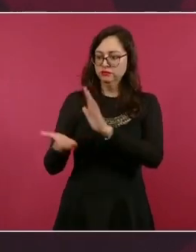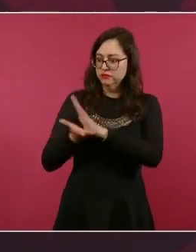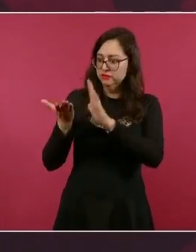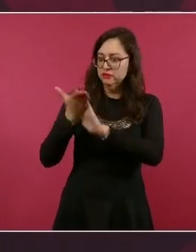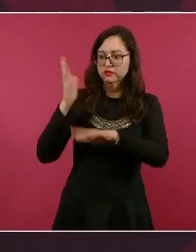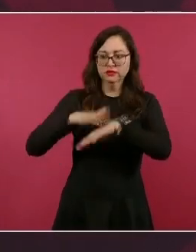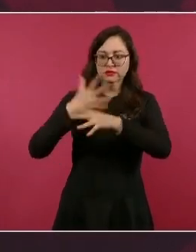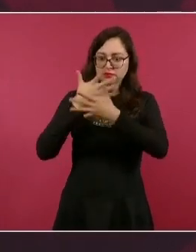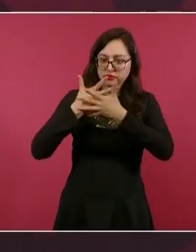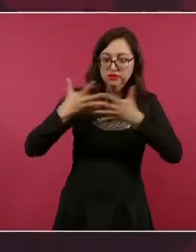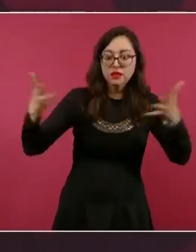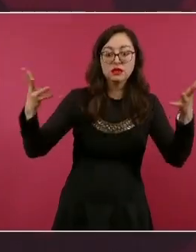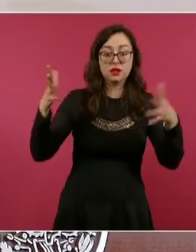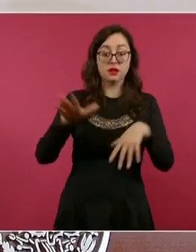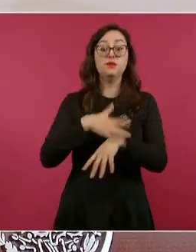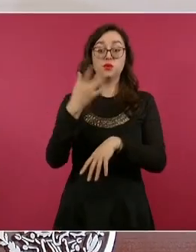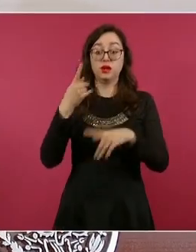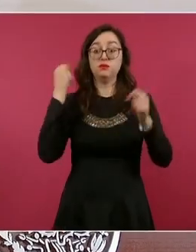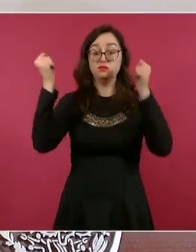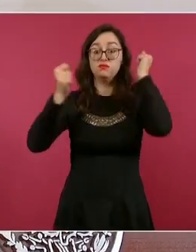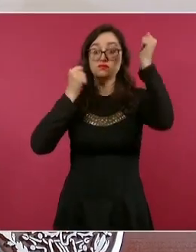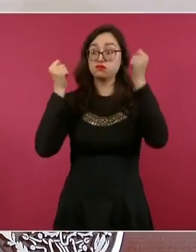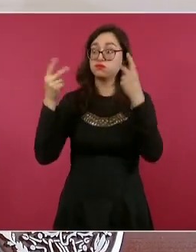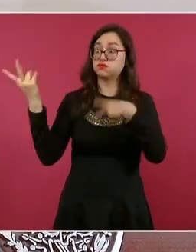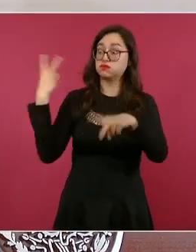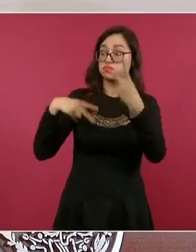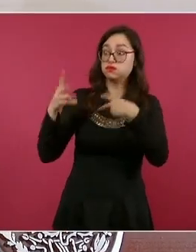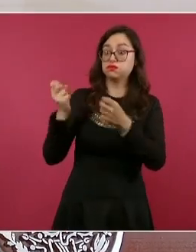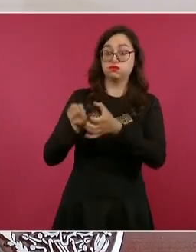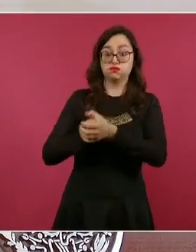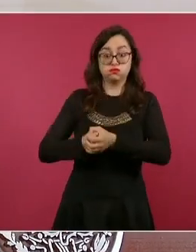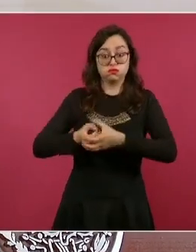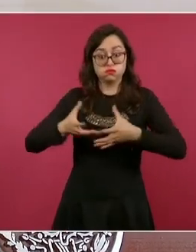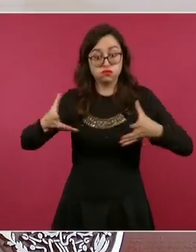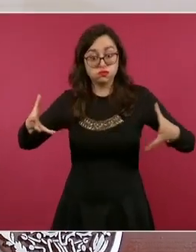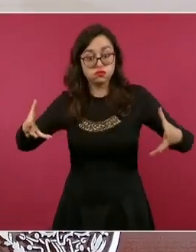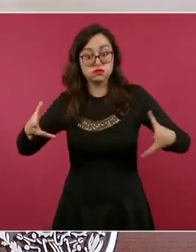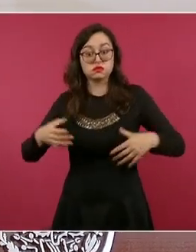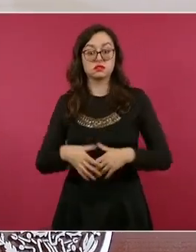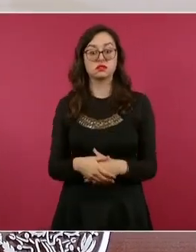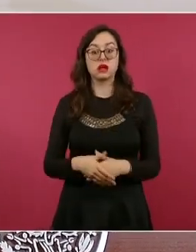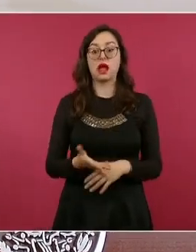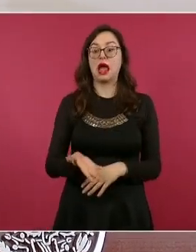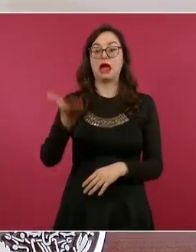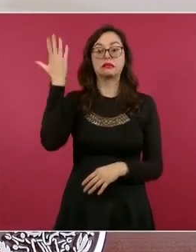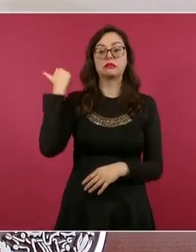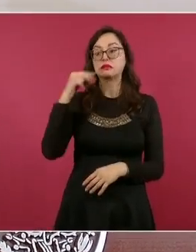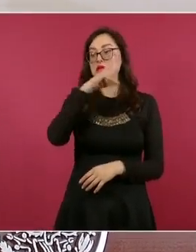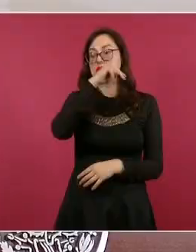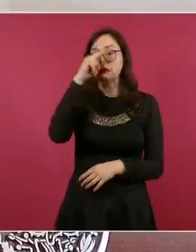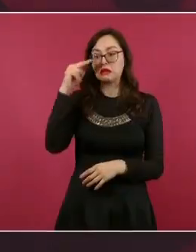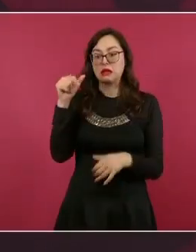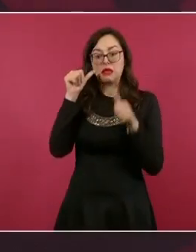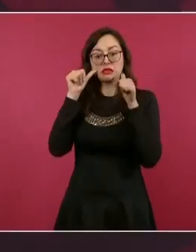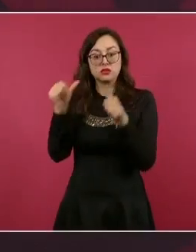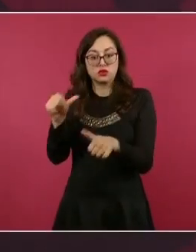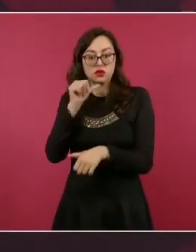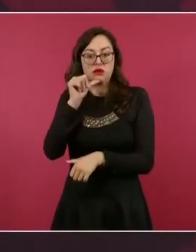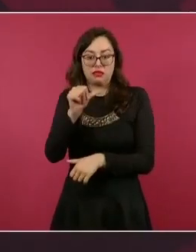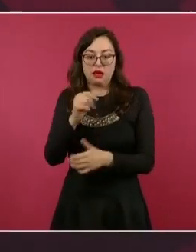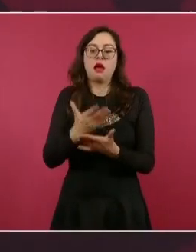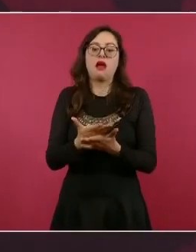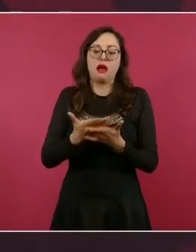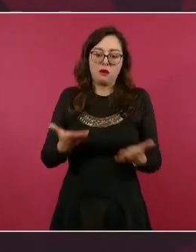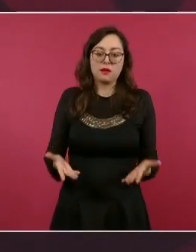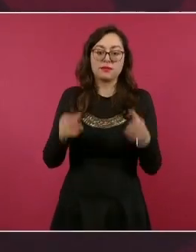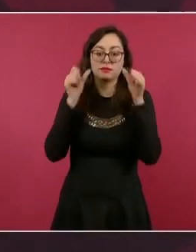va a crecer mucho. Y Nayarit era de los estados más abandonados, ¿no? Sin embargo, y